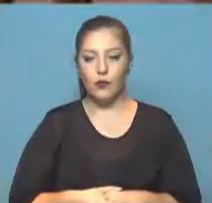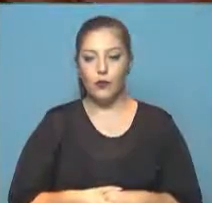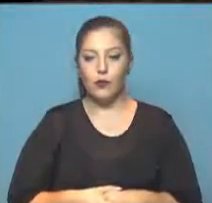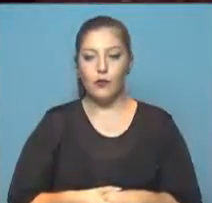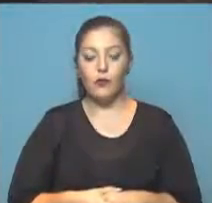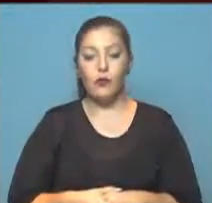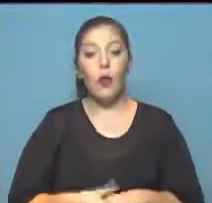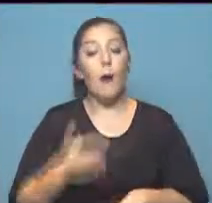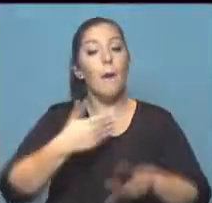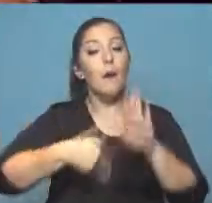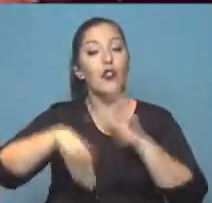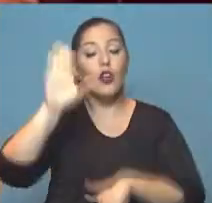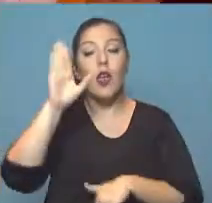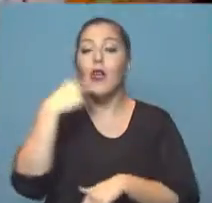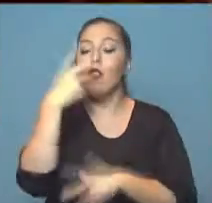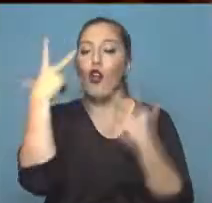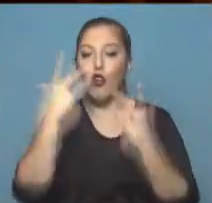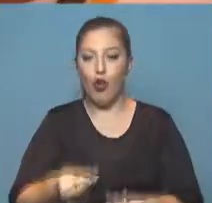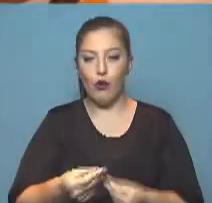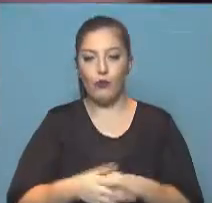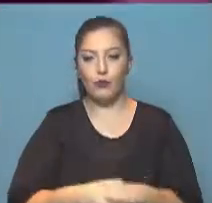La mayoría ha dicho que no.